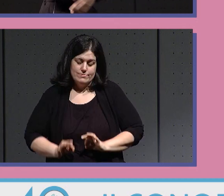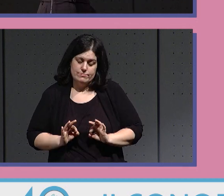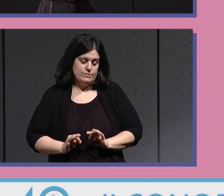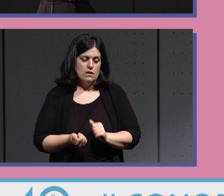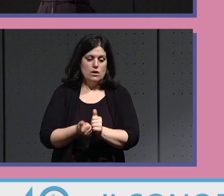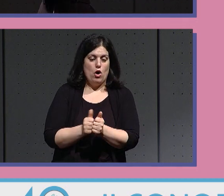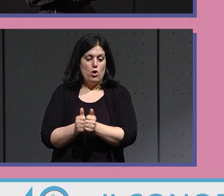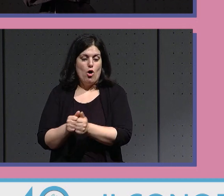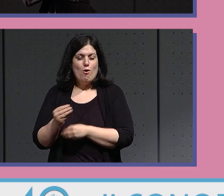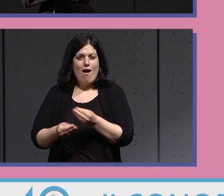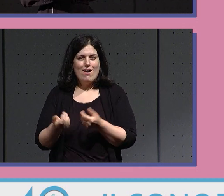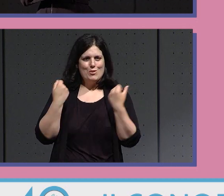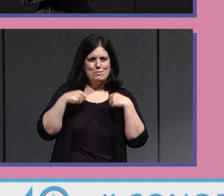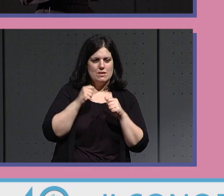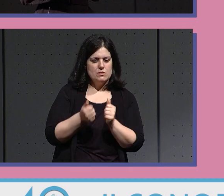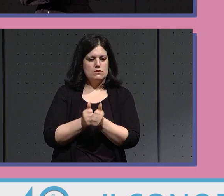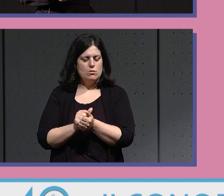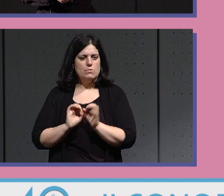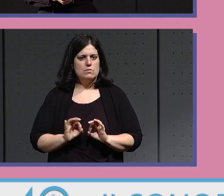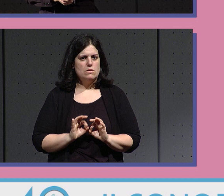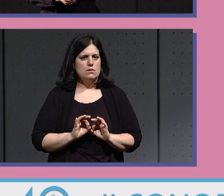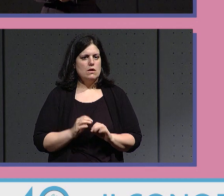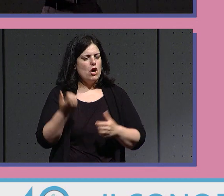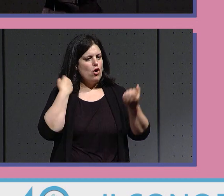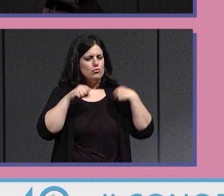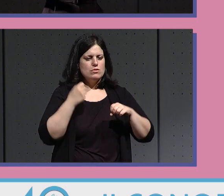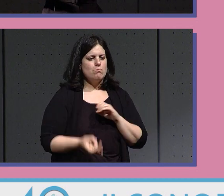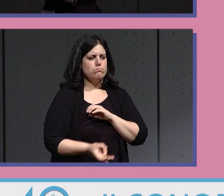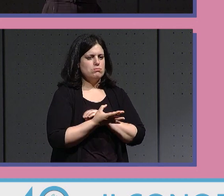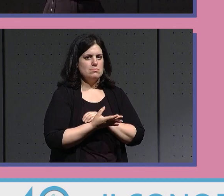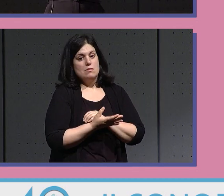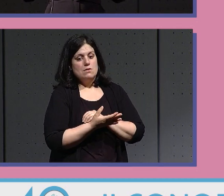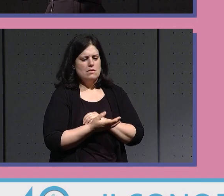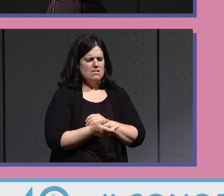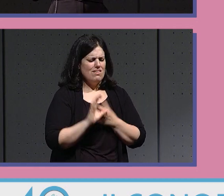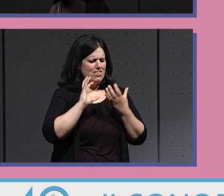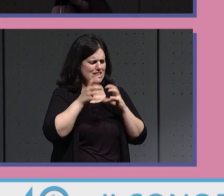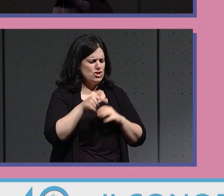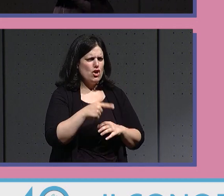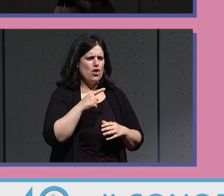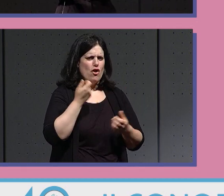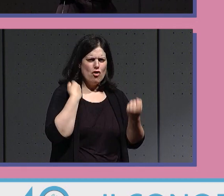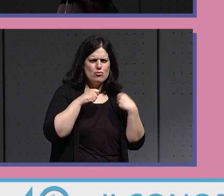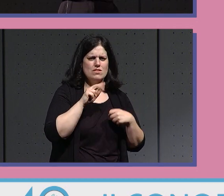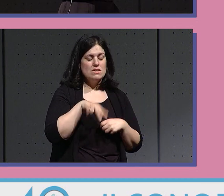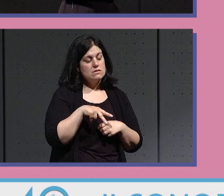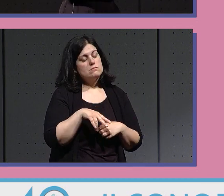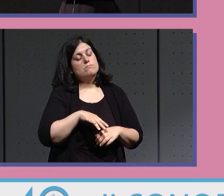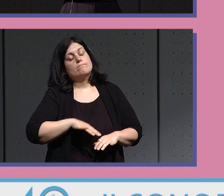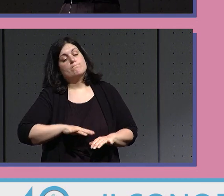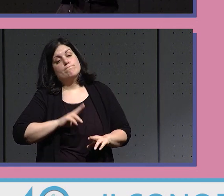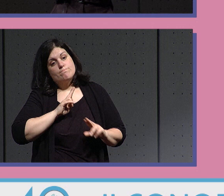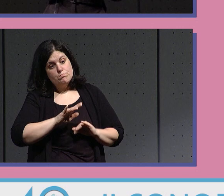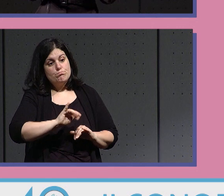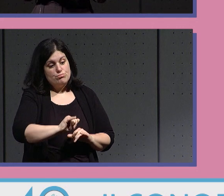un determinado momento se tiene que exponer, aparecen problemas de conducta y de repente es que es un trastorno de conducta. Bueno, sí, esa